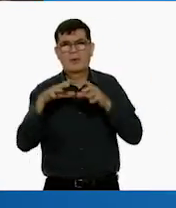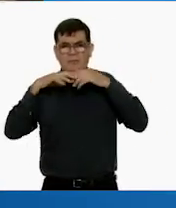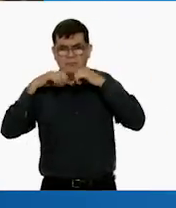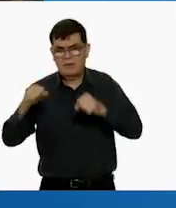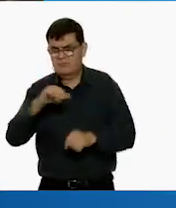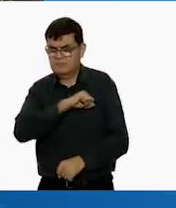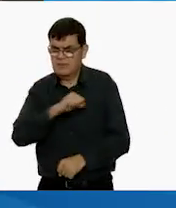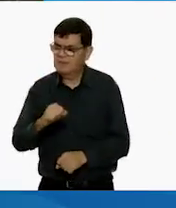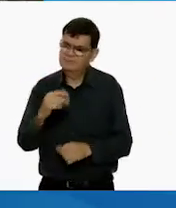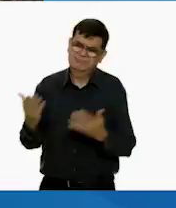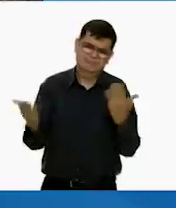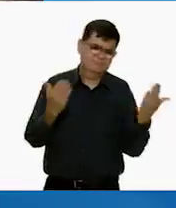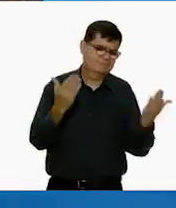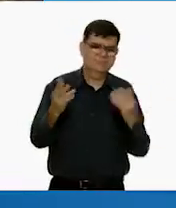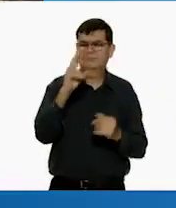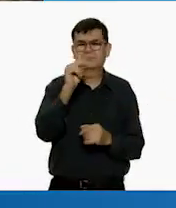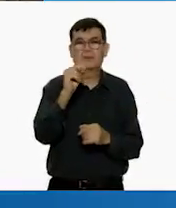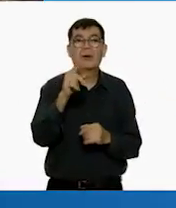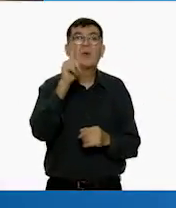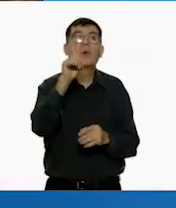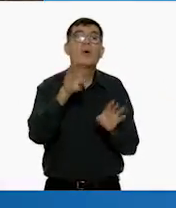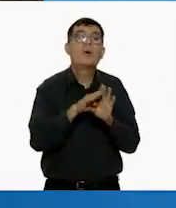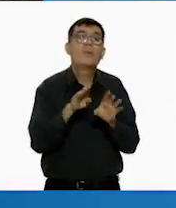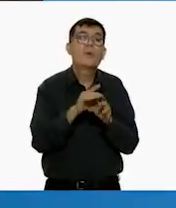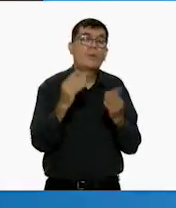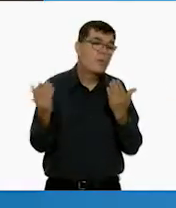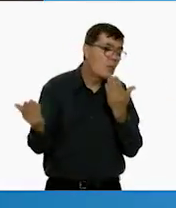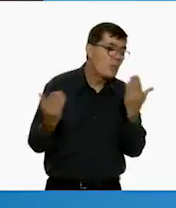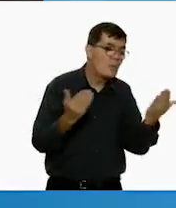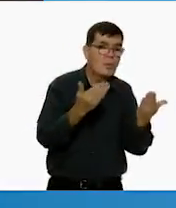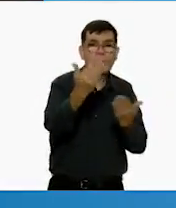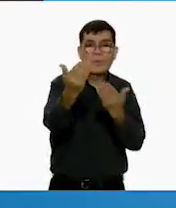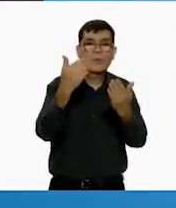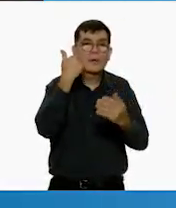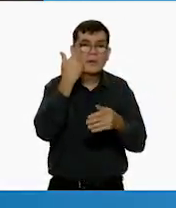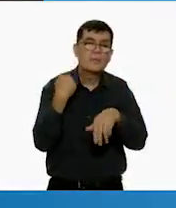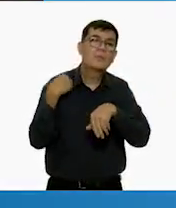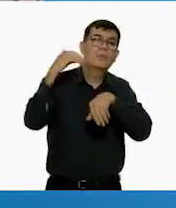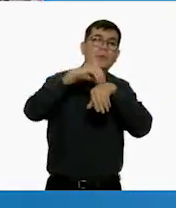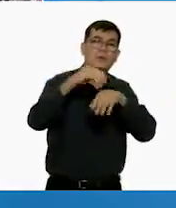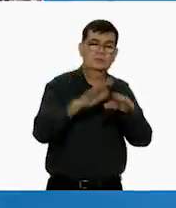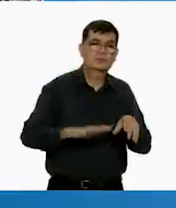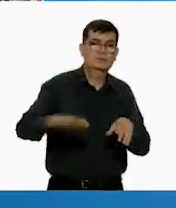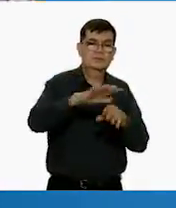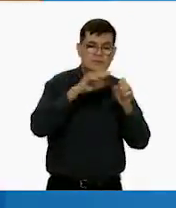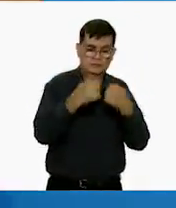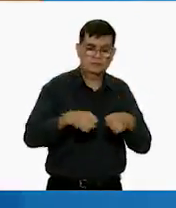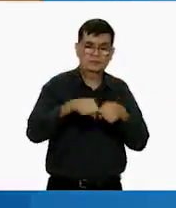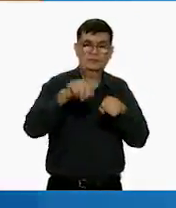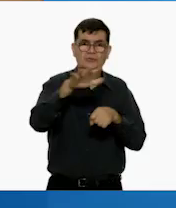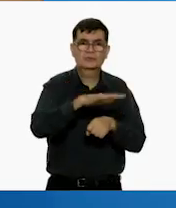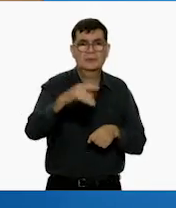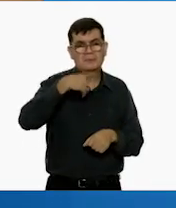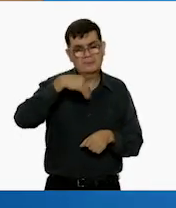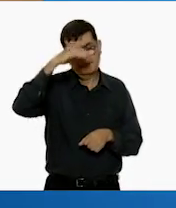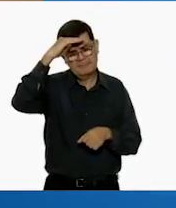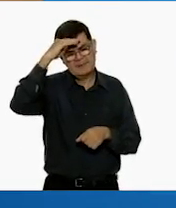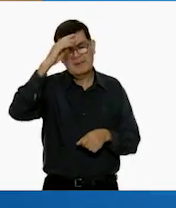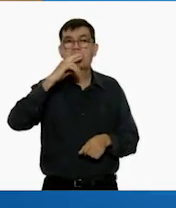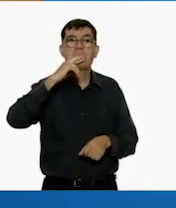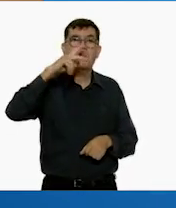Habsburgo. Dando por supuesto que unos y otros querían construir una sociedad que ellos consideraban que era la